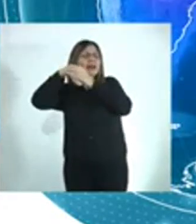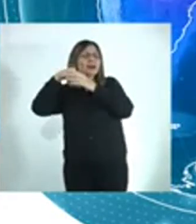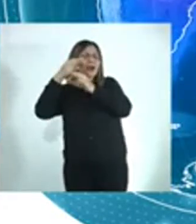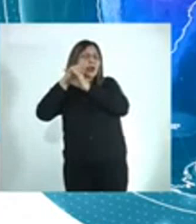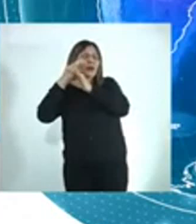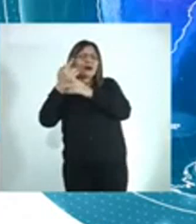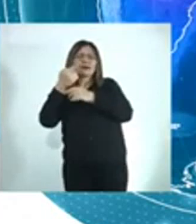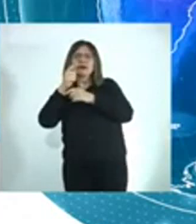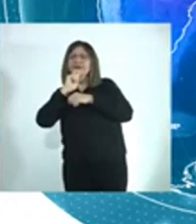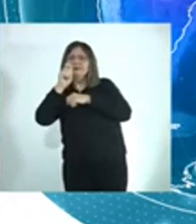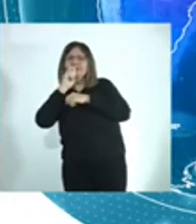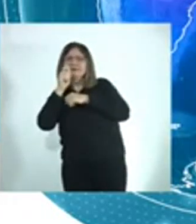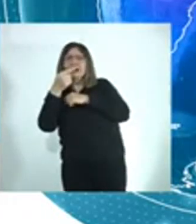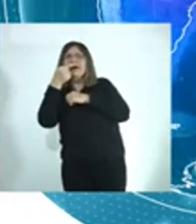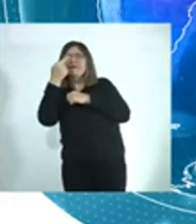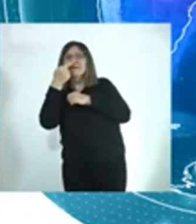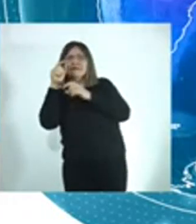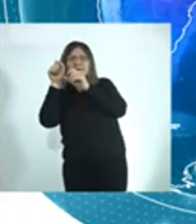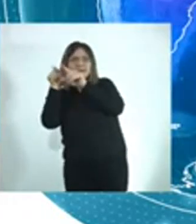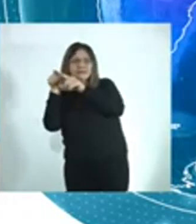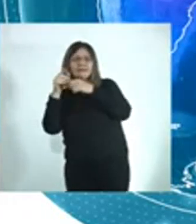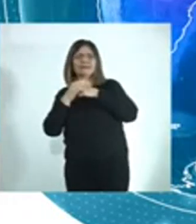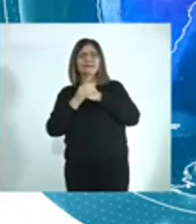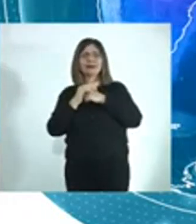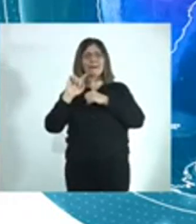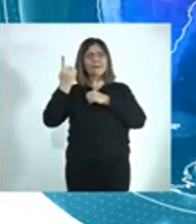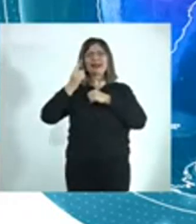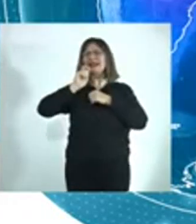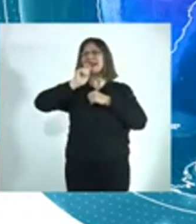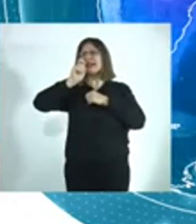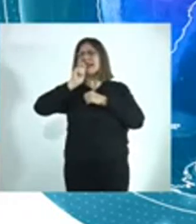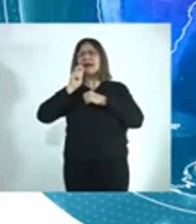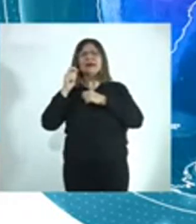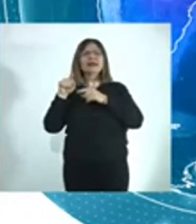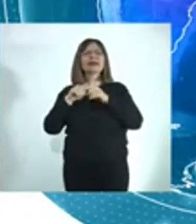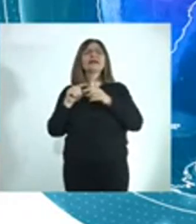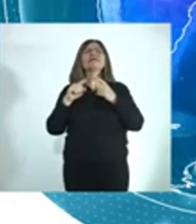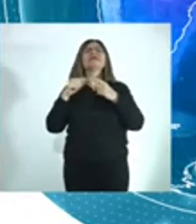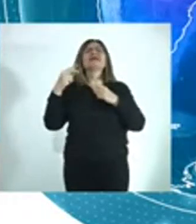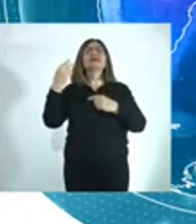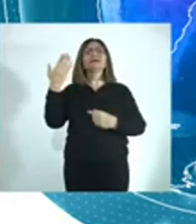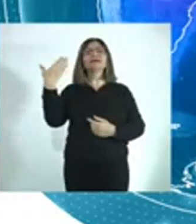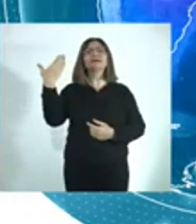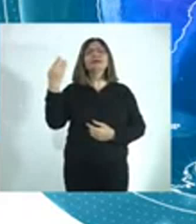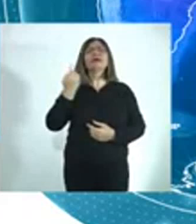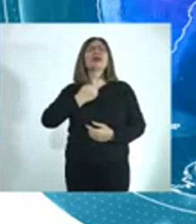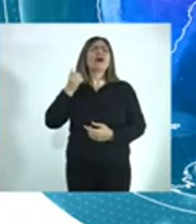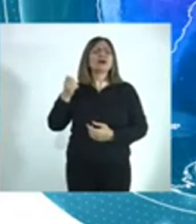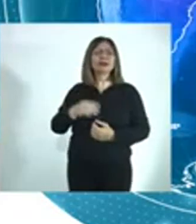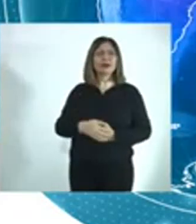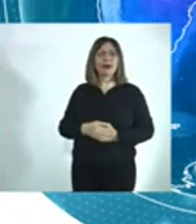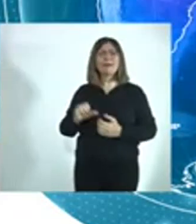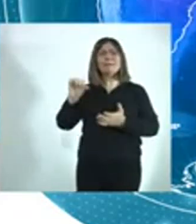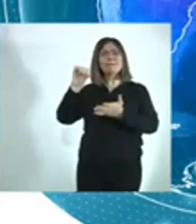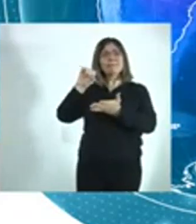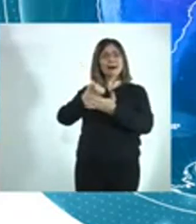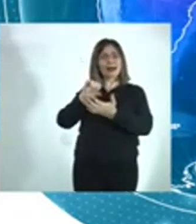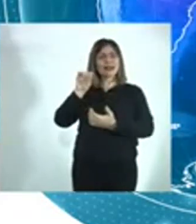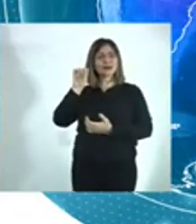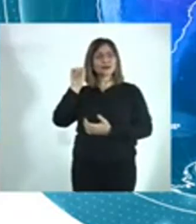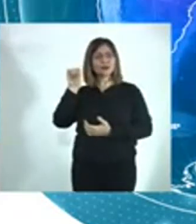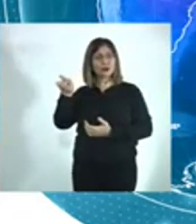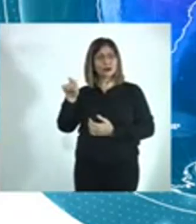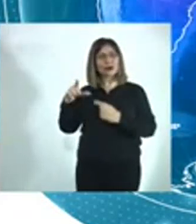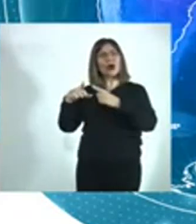más que interesante. Próximamente la entrevista, la primera conferencia será desde Japón a cargo del señor